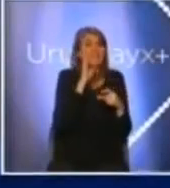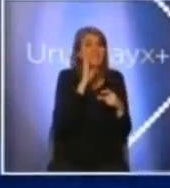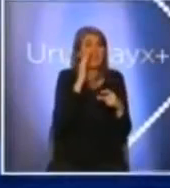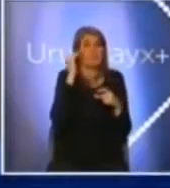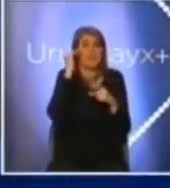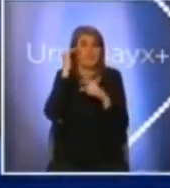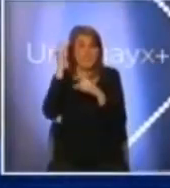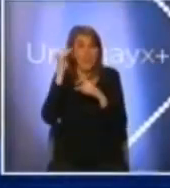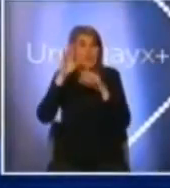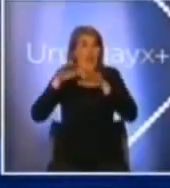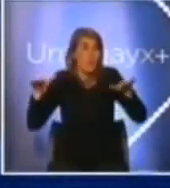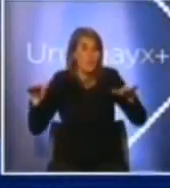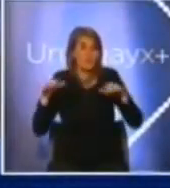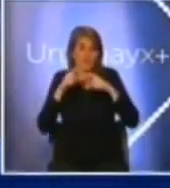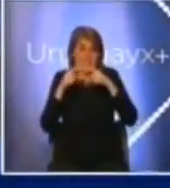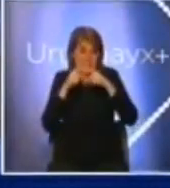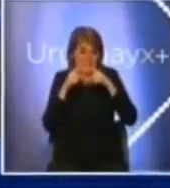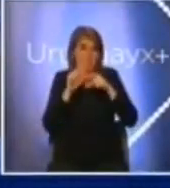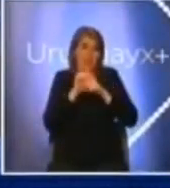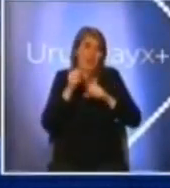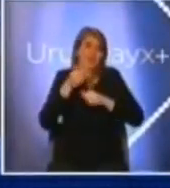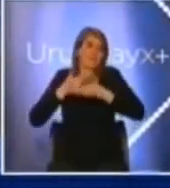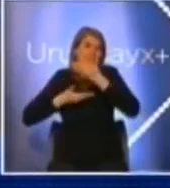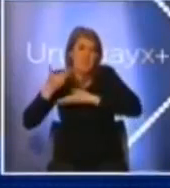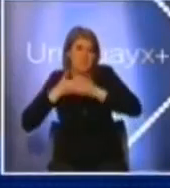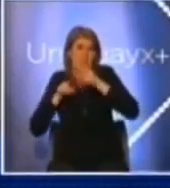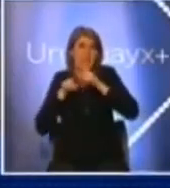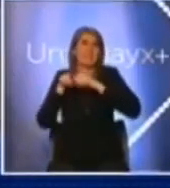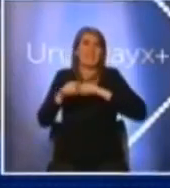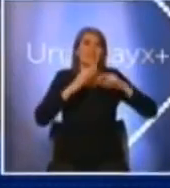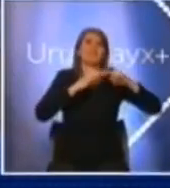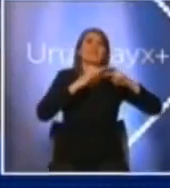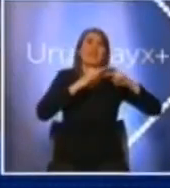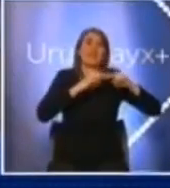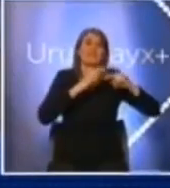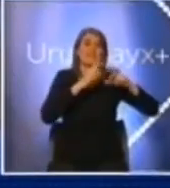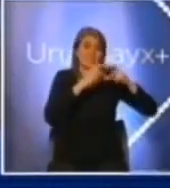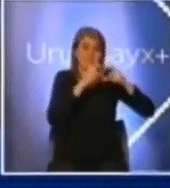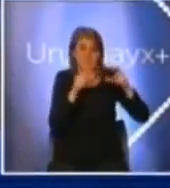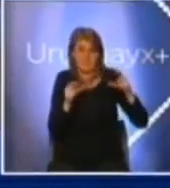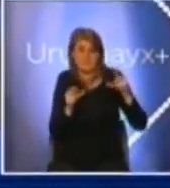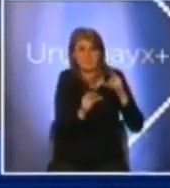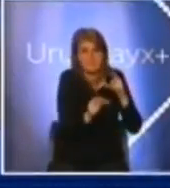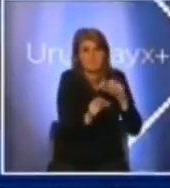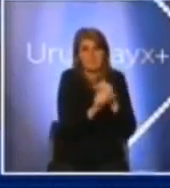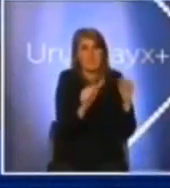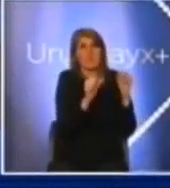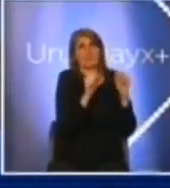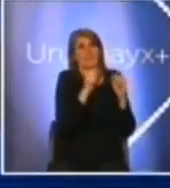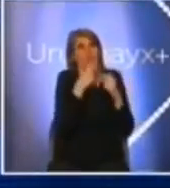profesores de los alumnos para intercambiar de manera directa, online, el conocimiento de lo que